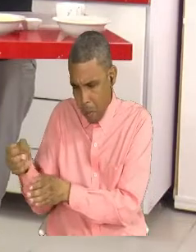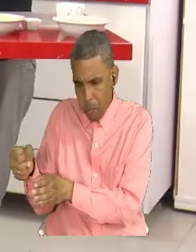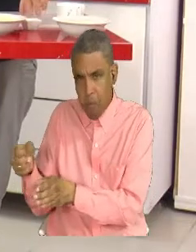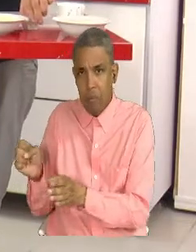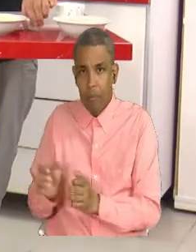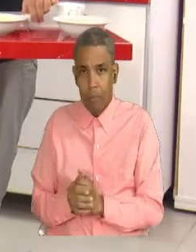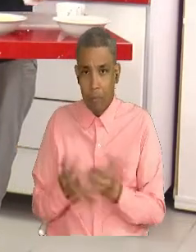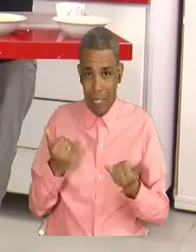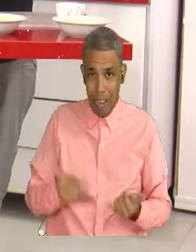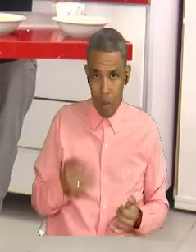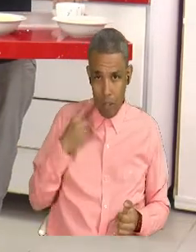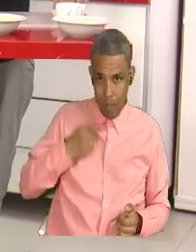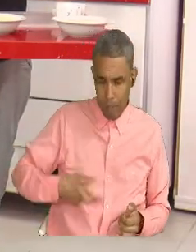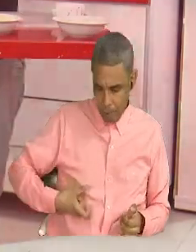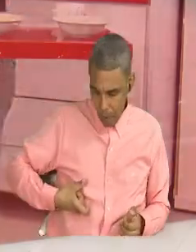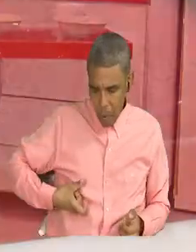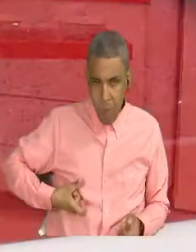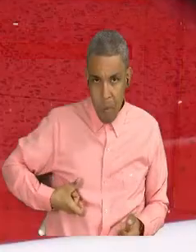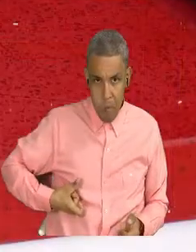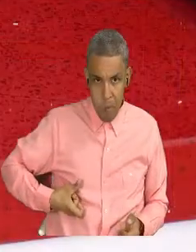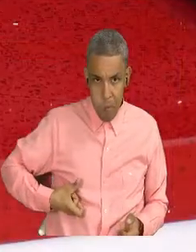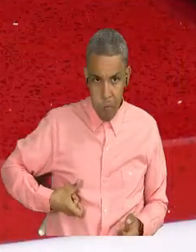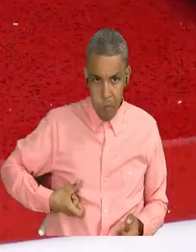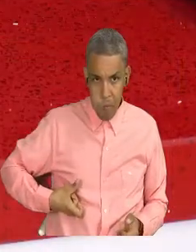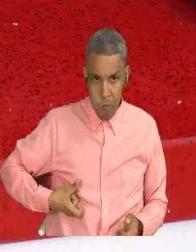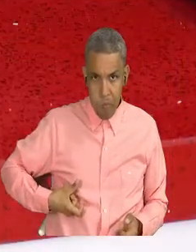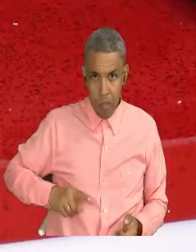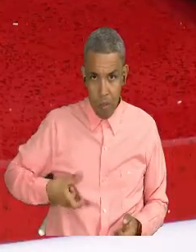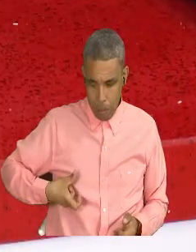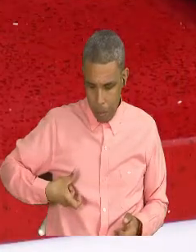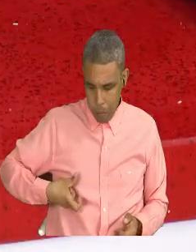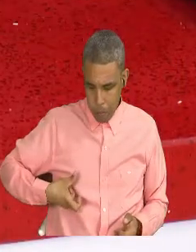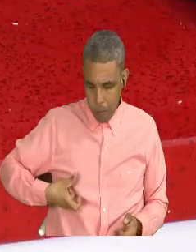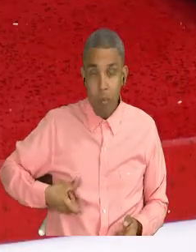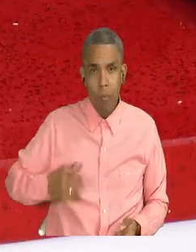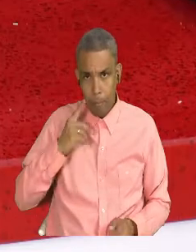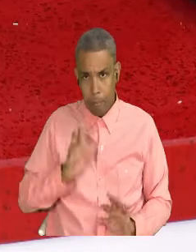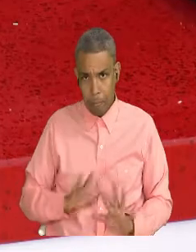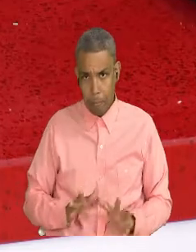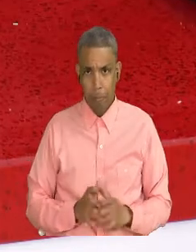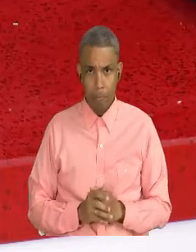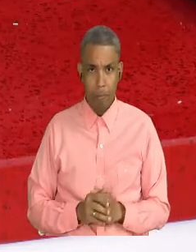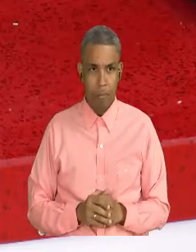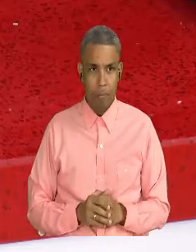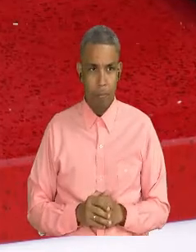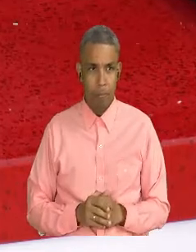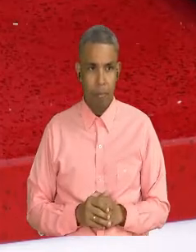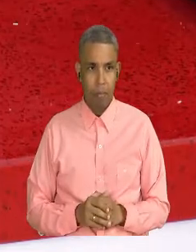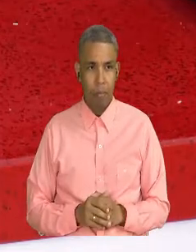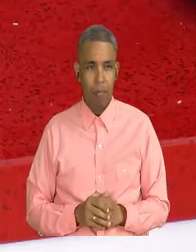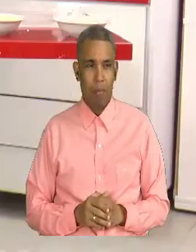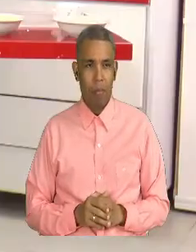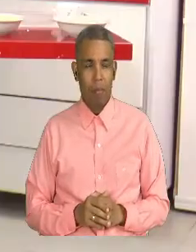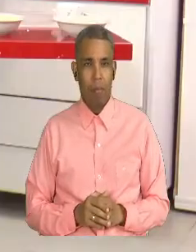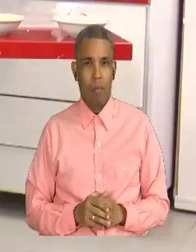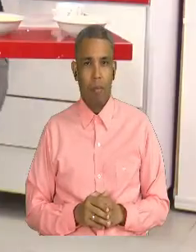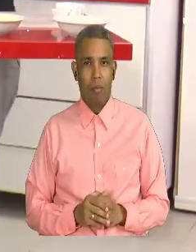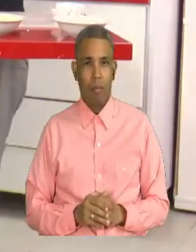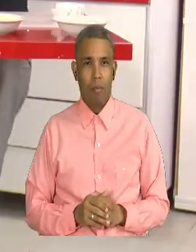ya ahí unas hojitas de cilantro. Claro que sí. Las otras, esas perejil para decorar. Ah, okay. Si quieres, préstame sí, esas más bien. Chiquitas.